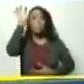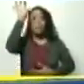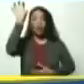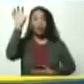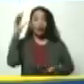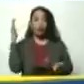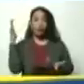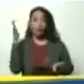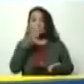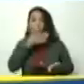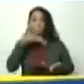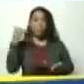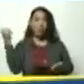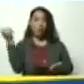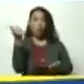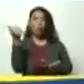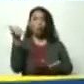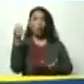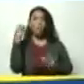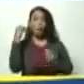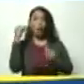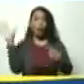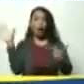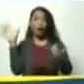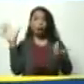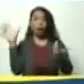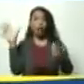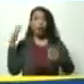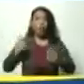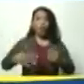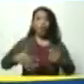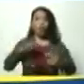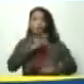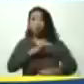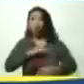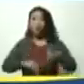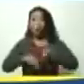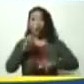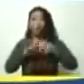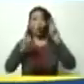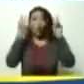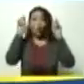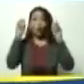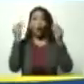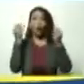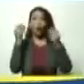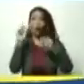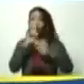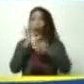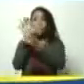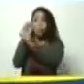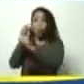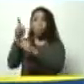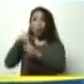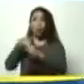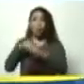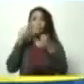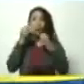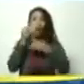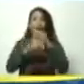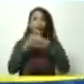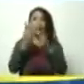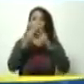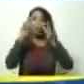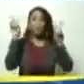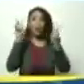para la reconquista de sus derechos sociales para la construcción de la nueva economía no petrolera para la consolidación de la